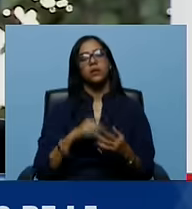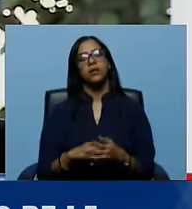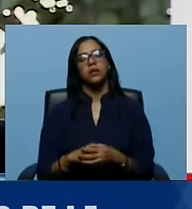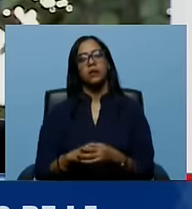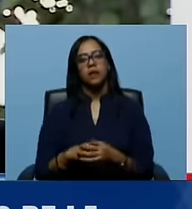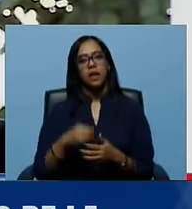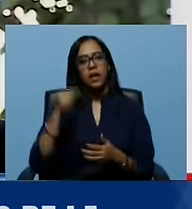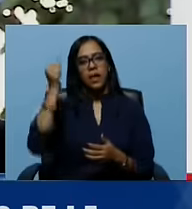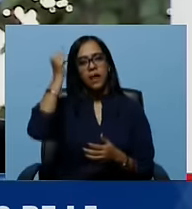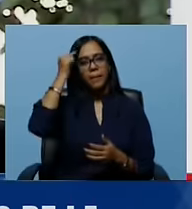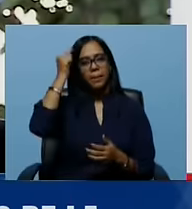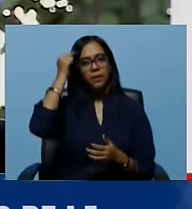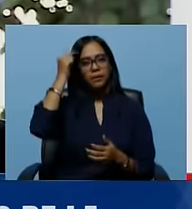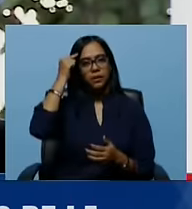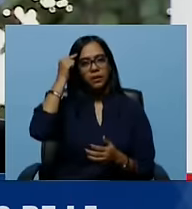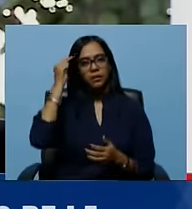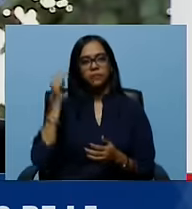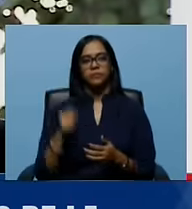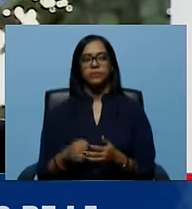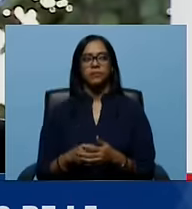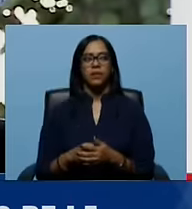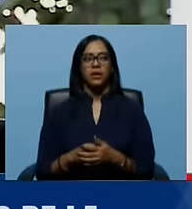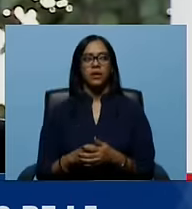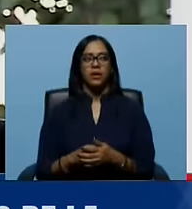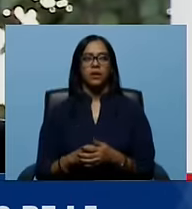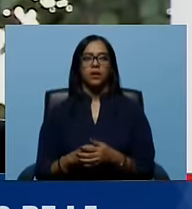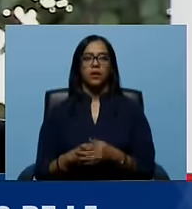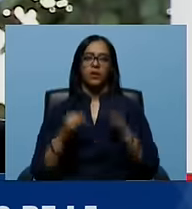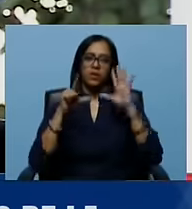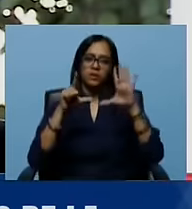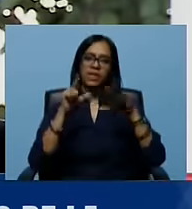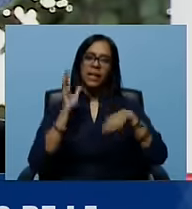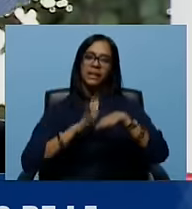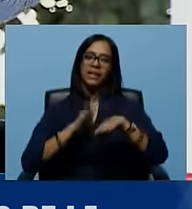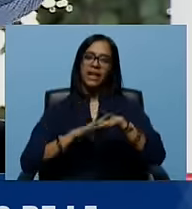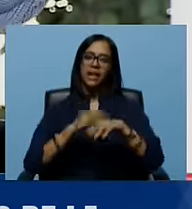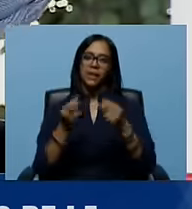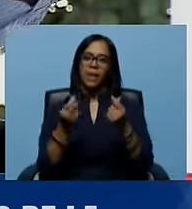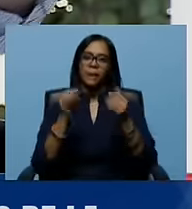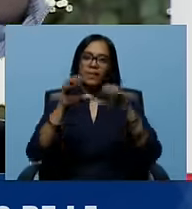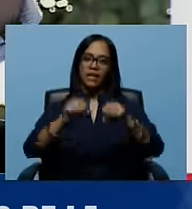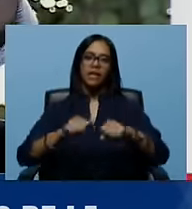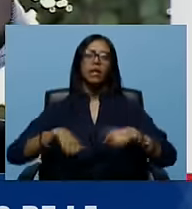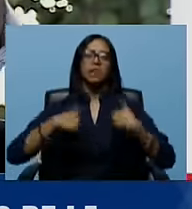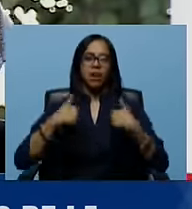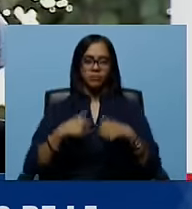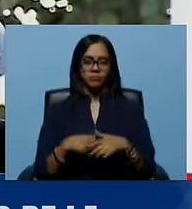la mente con los 7 pecados capitales y más.